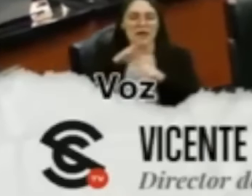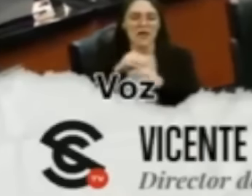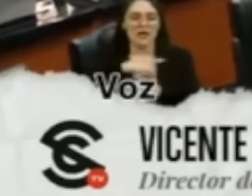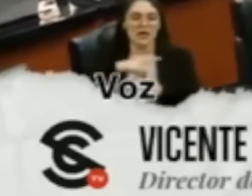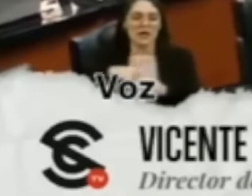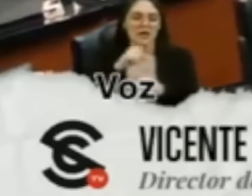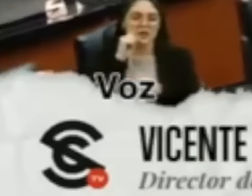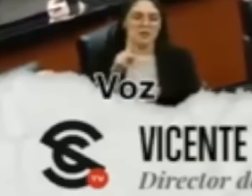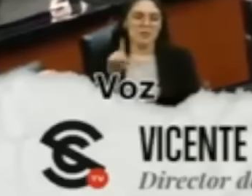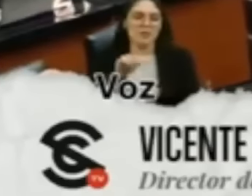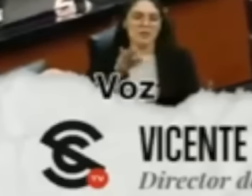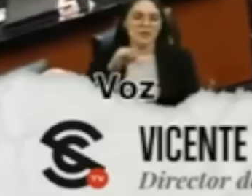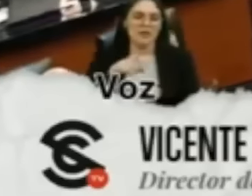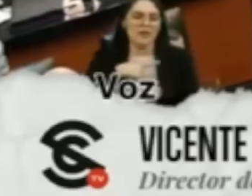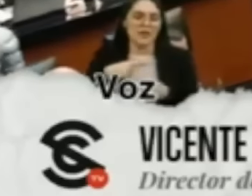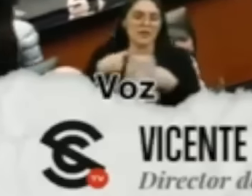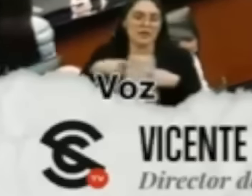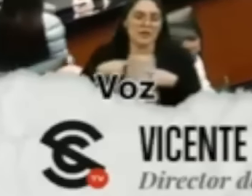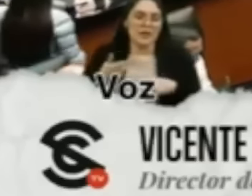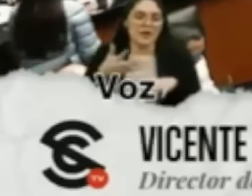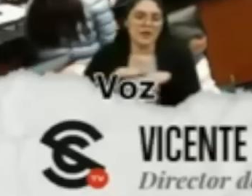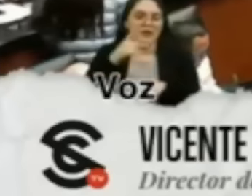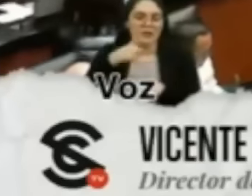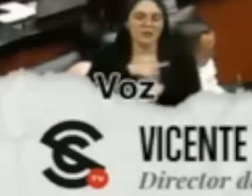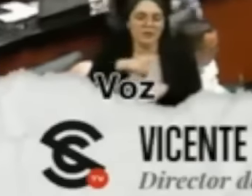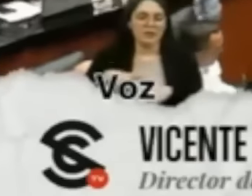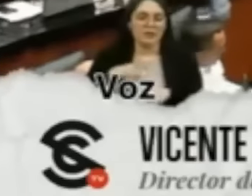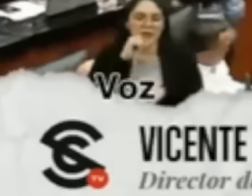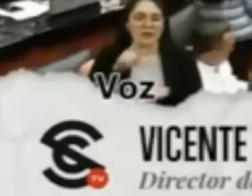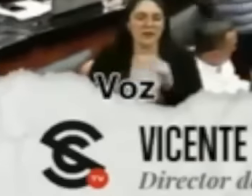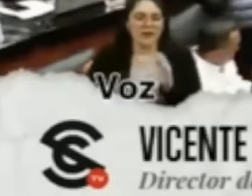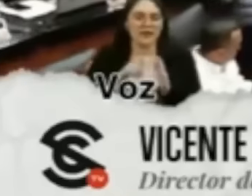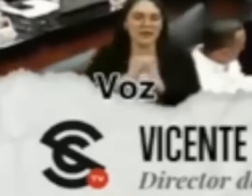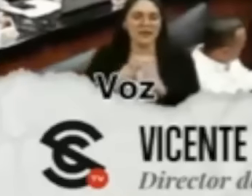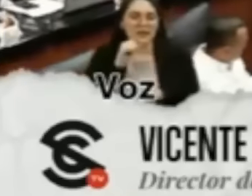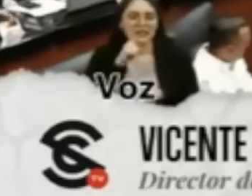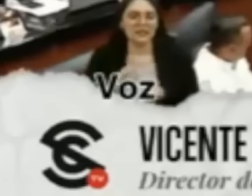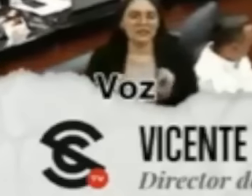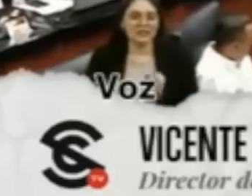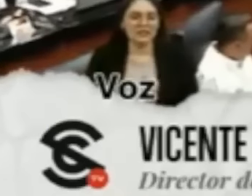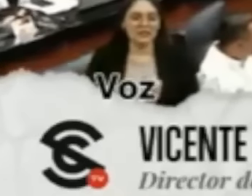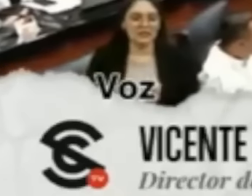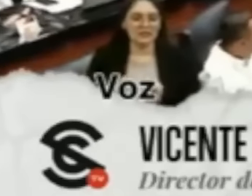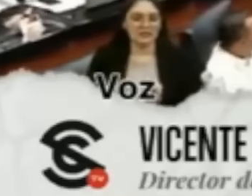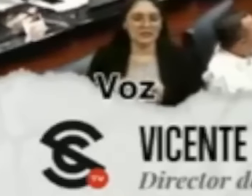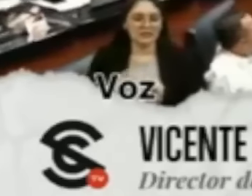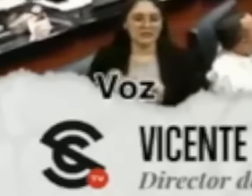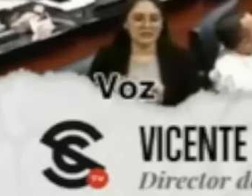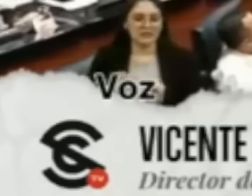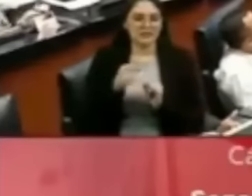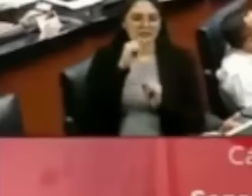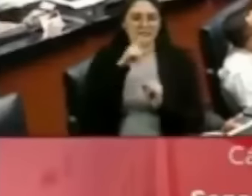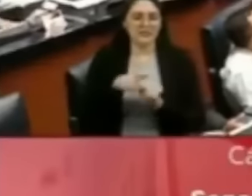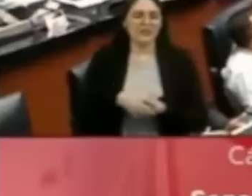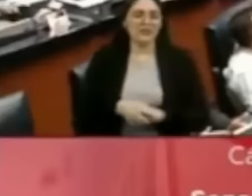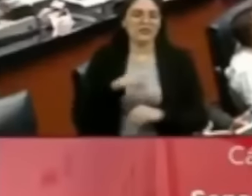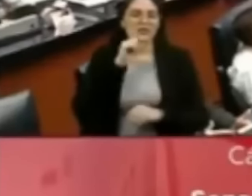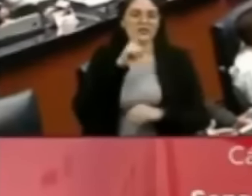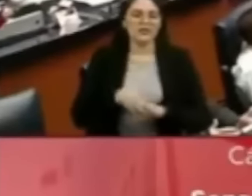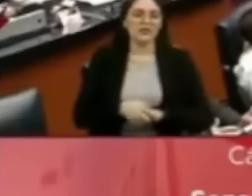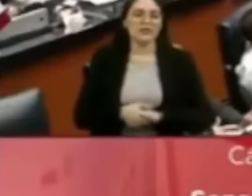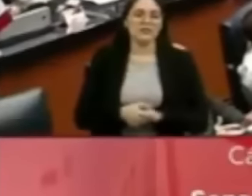Poder Judicial. ¿Tenemos audio, don David, de la transmisión del Así que Senado? ese tema fue avalado por las y